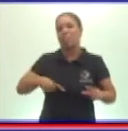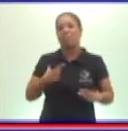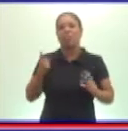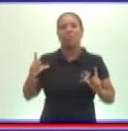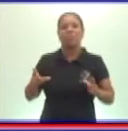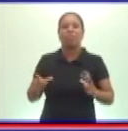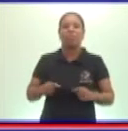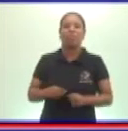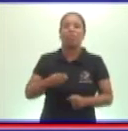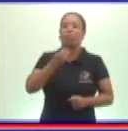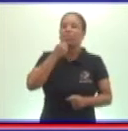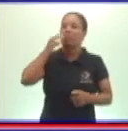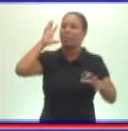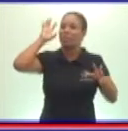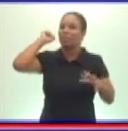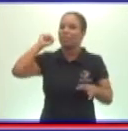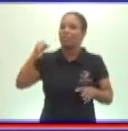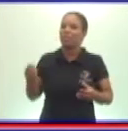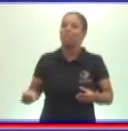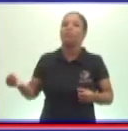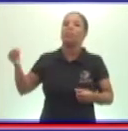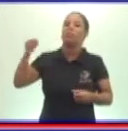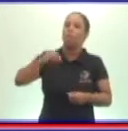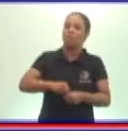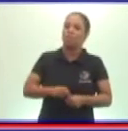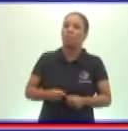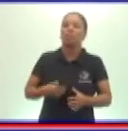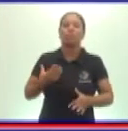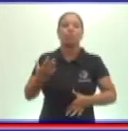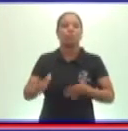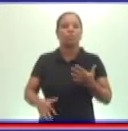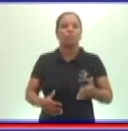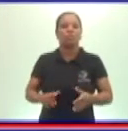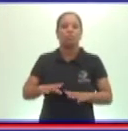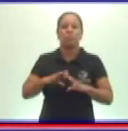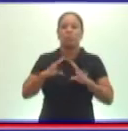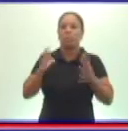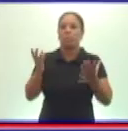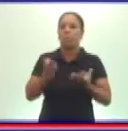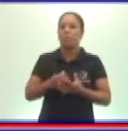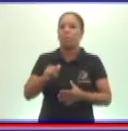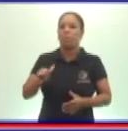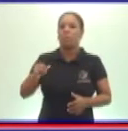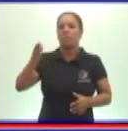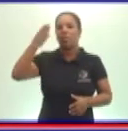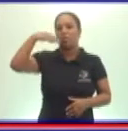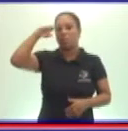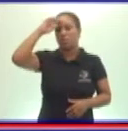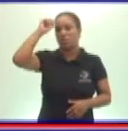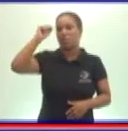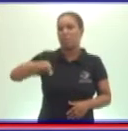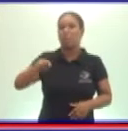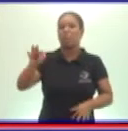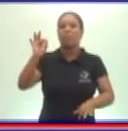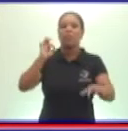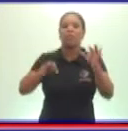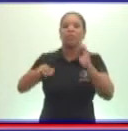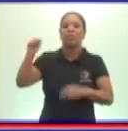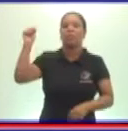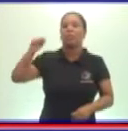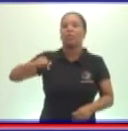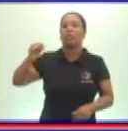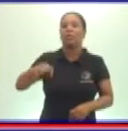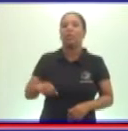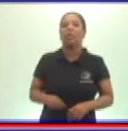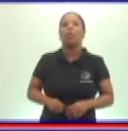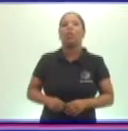comprendan y apliquen a sus procesos, ya sea en el mundo y Cuba, estos elementos que hoy, en el día de